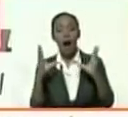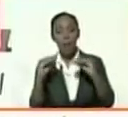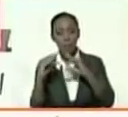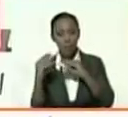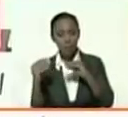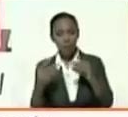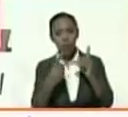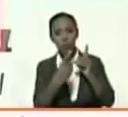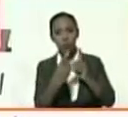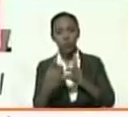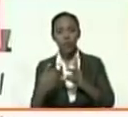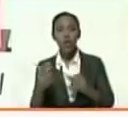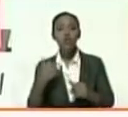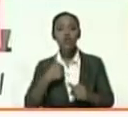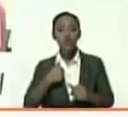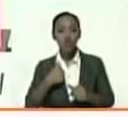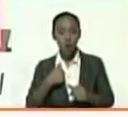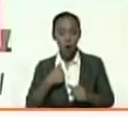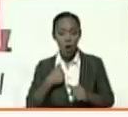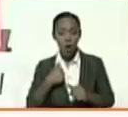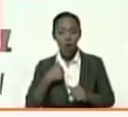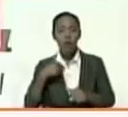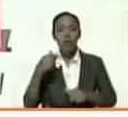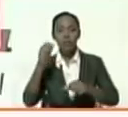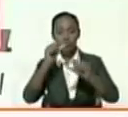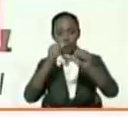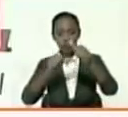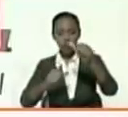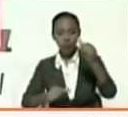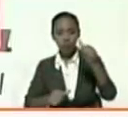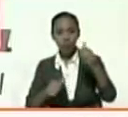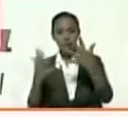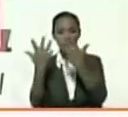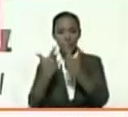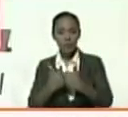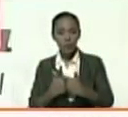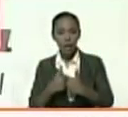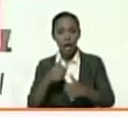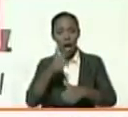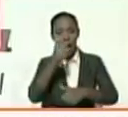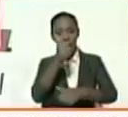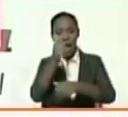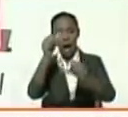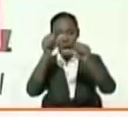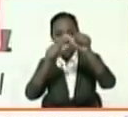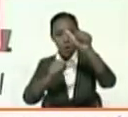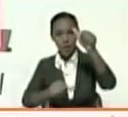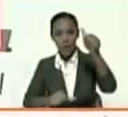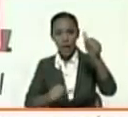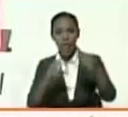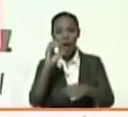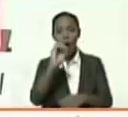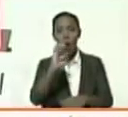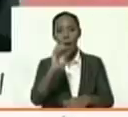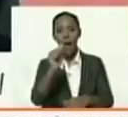dijo es: yo me someto a lo que diga la auditoría. Le dio carácter vinculante a una auditoría de la OEA.